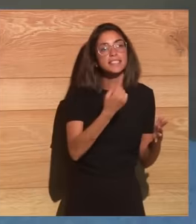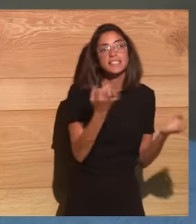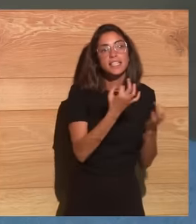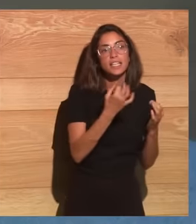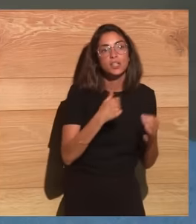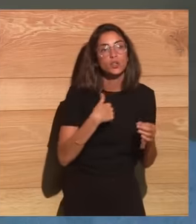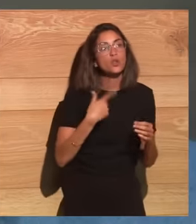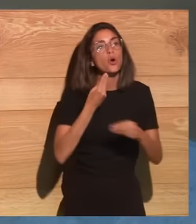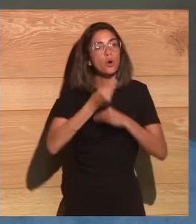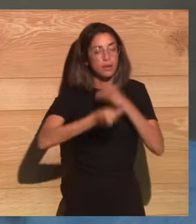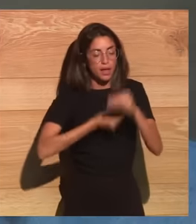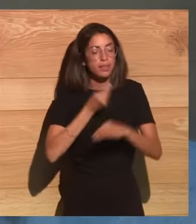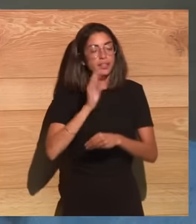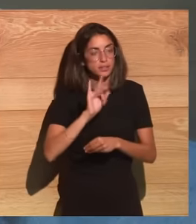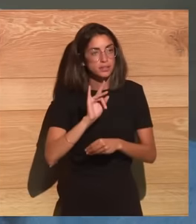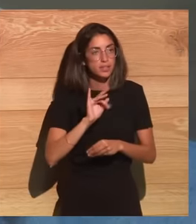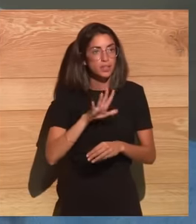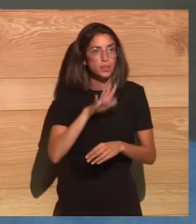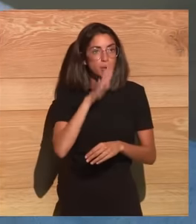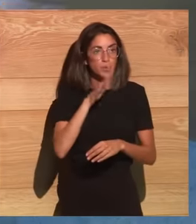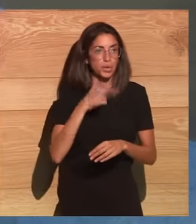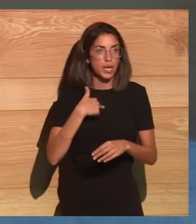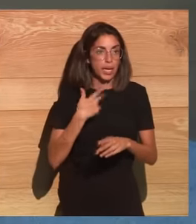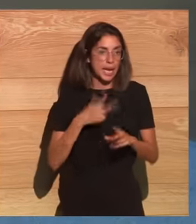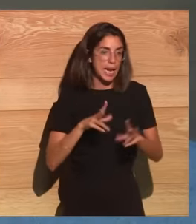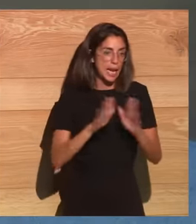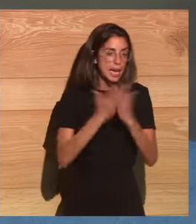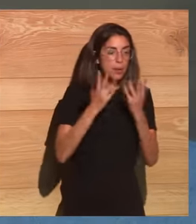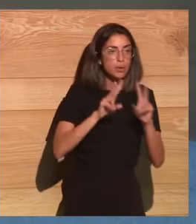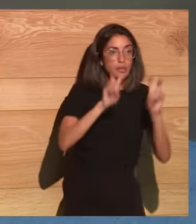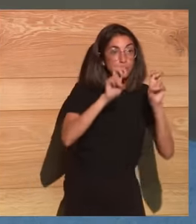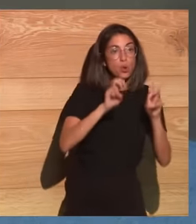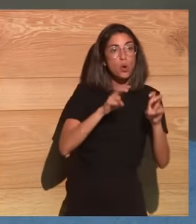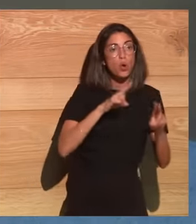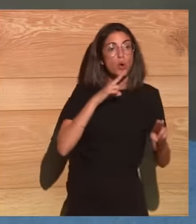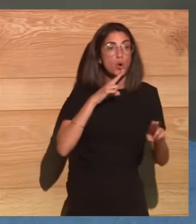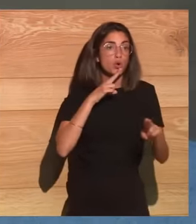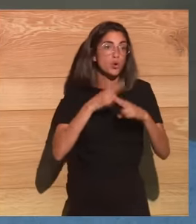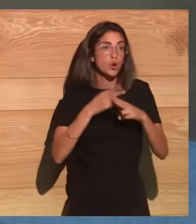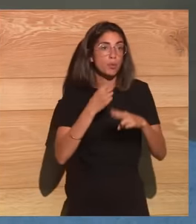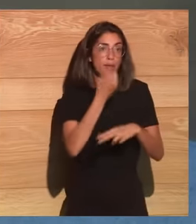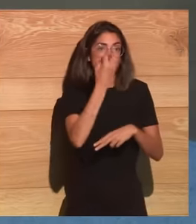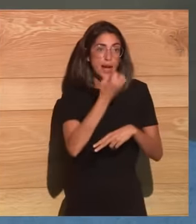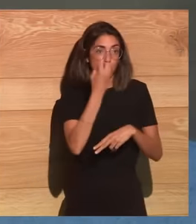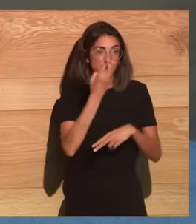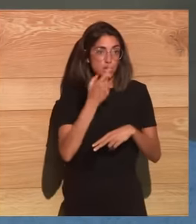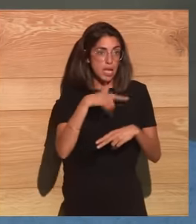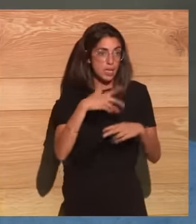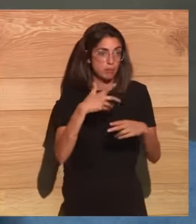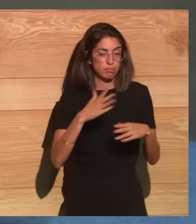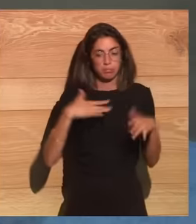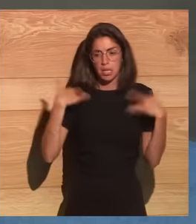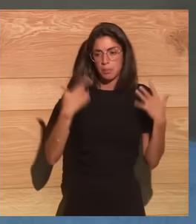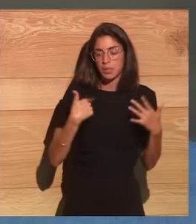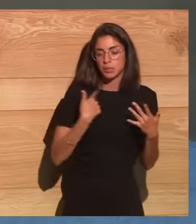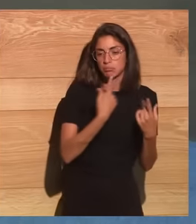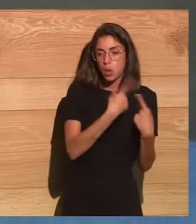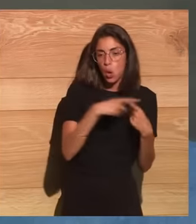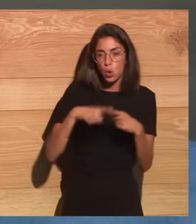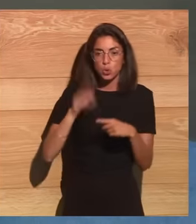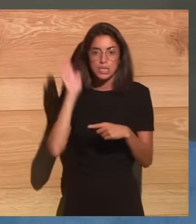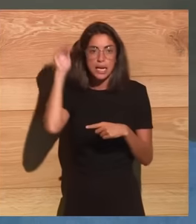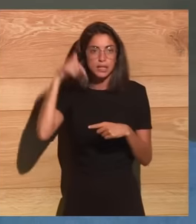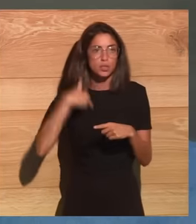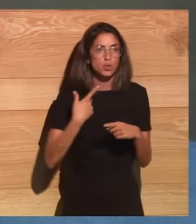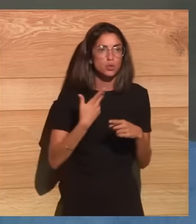no con 7 años, pero yo lo hice, por ejemplo, con El nombre de la rosa, que venían un montón de cosas en latín, pues yo me buscaba la vida para